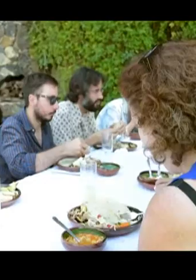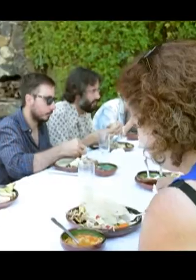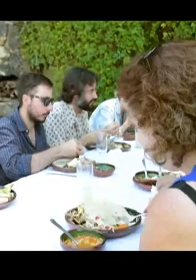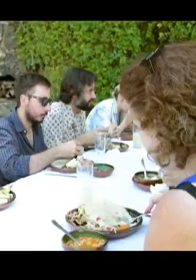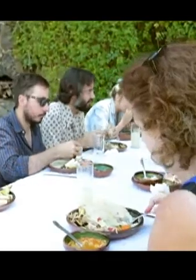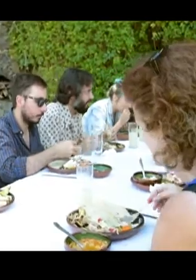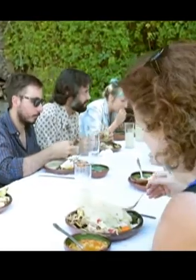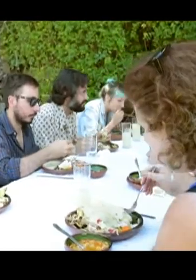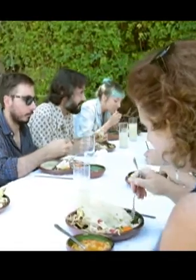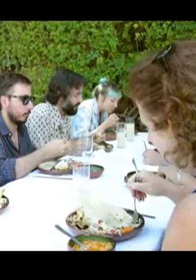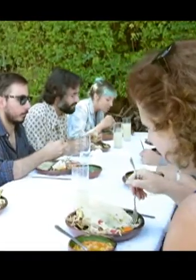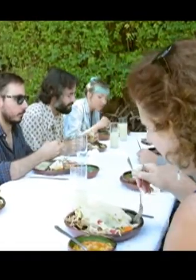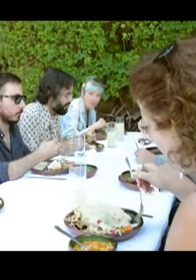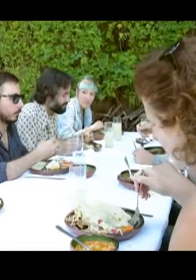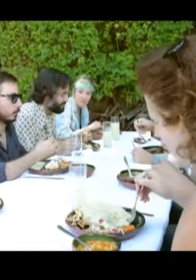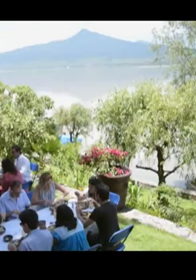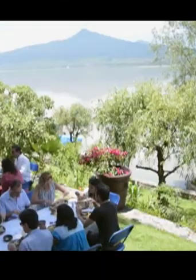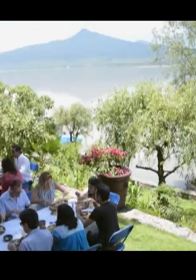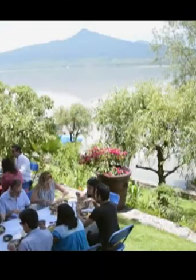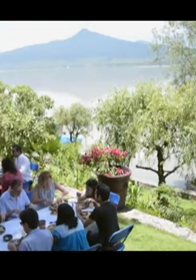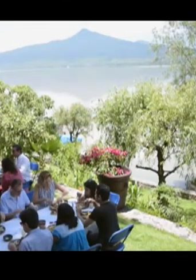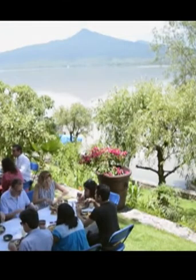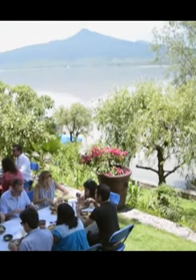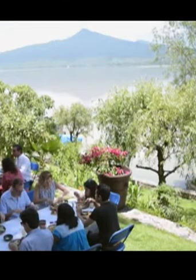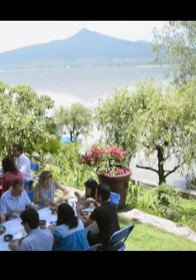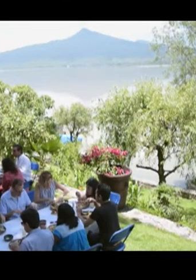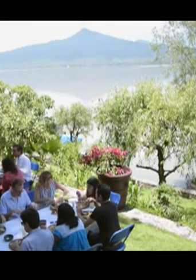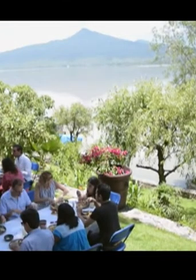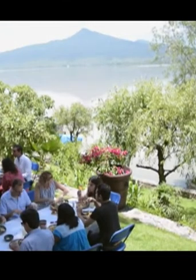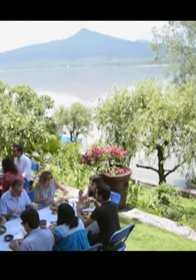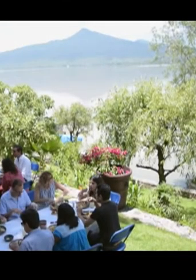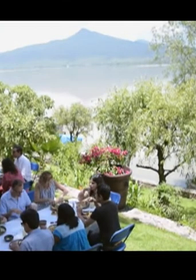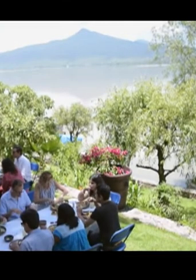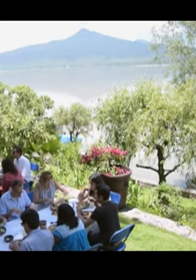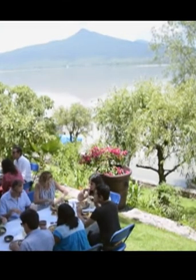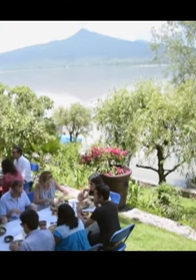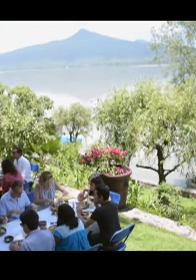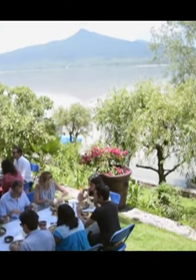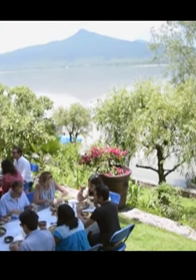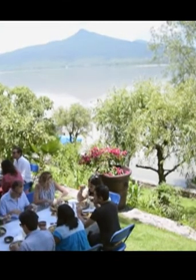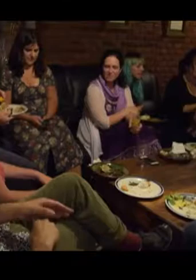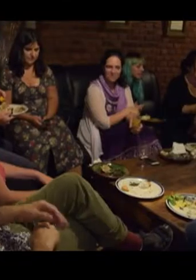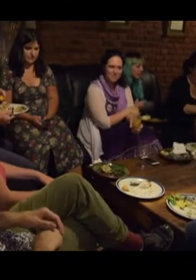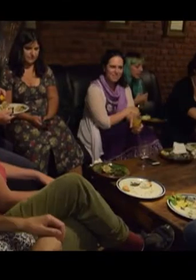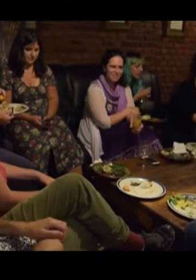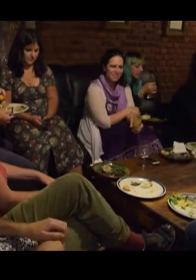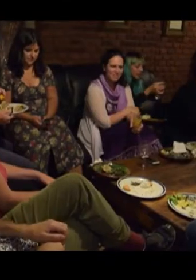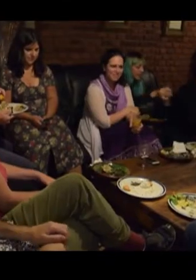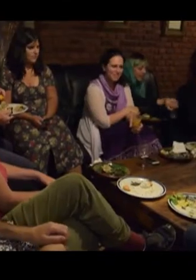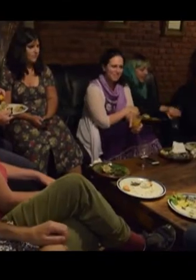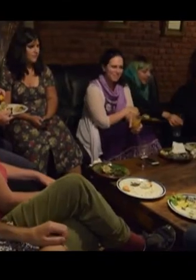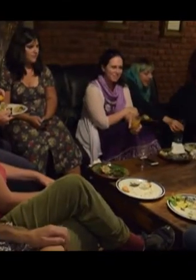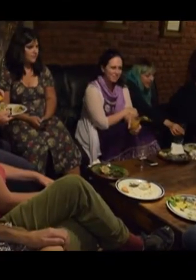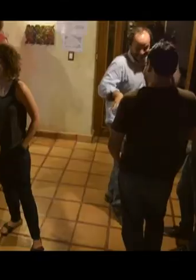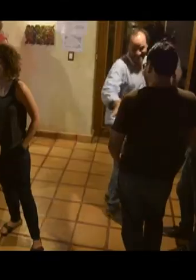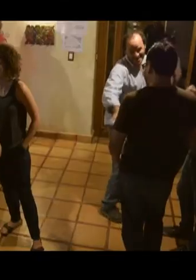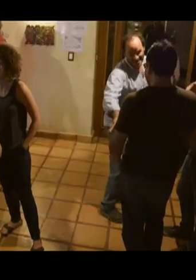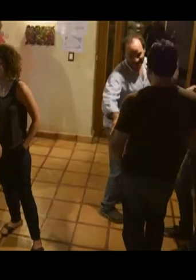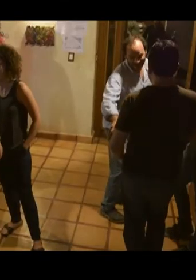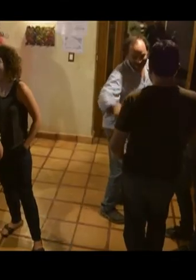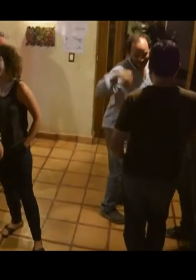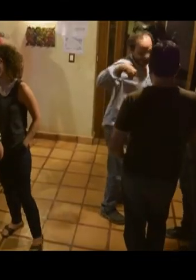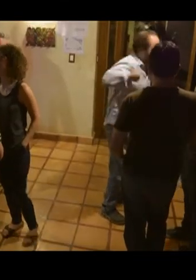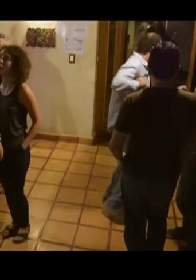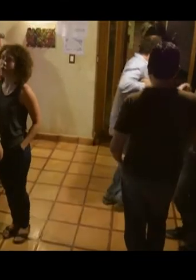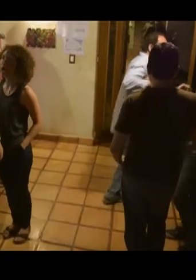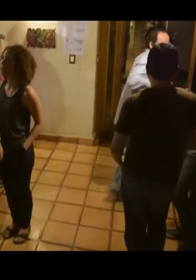promedio de producción de los guiones que se perfeccionan en Cine Qua Non Lab es de 40%, es decir, 4 de cada 10 historias son